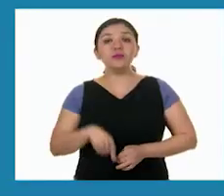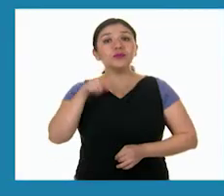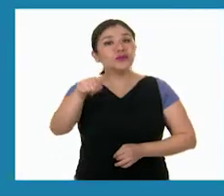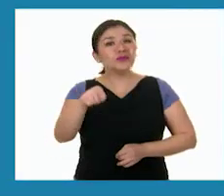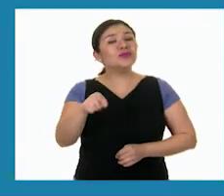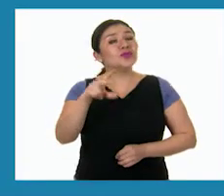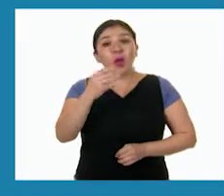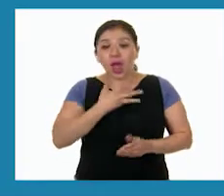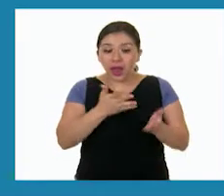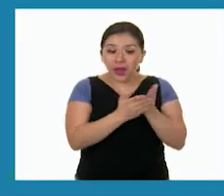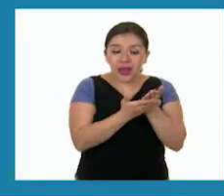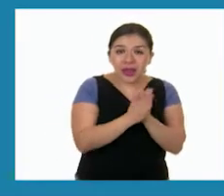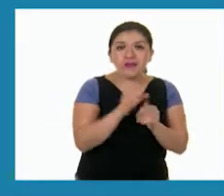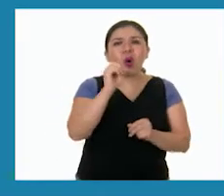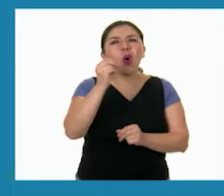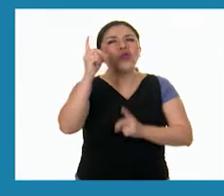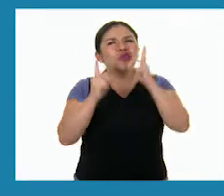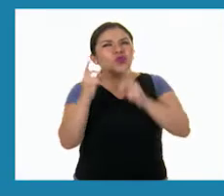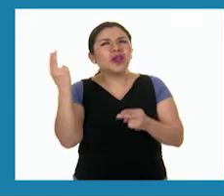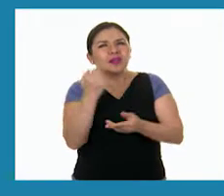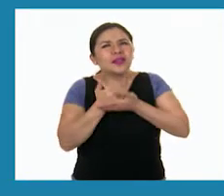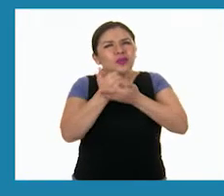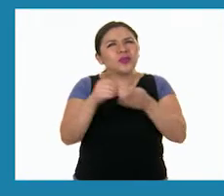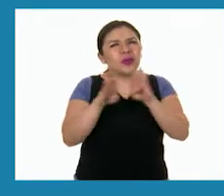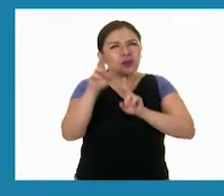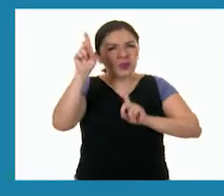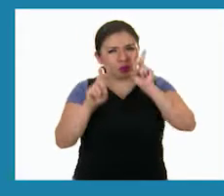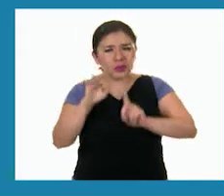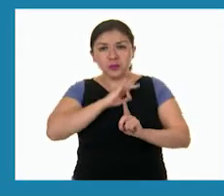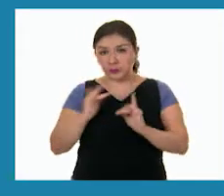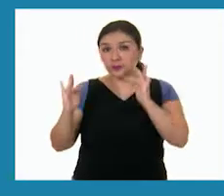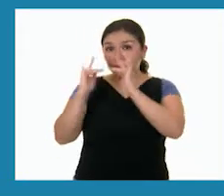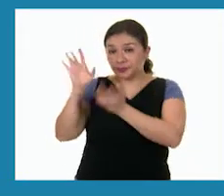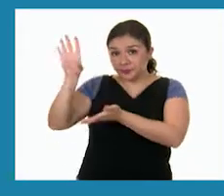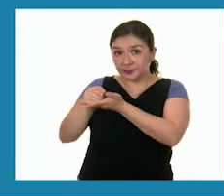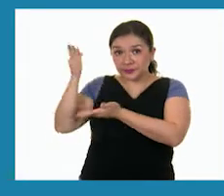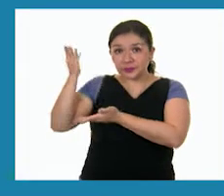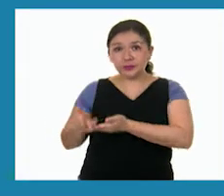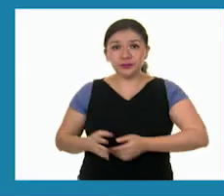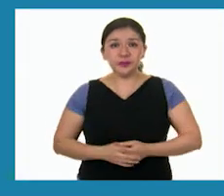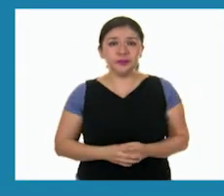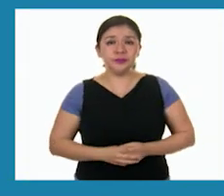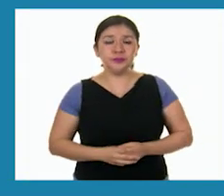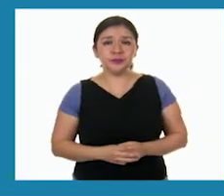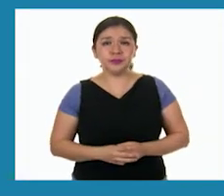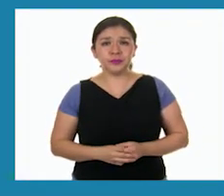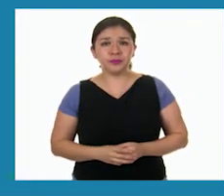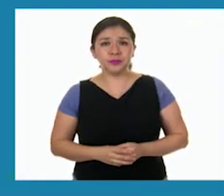Si no tienes el libro de texto o necesitas ayuda para responder las preguntas, contáctanos.